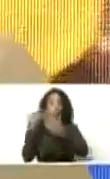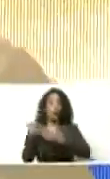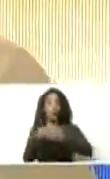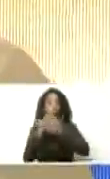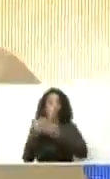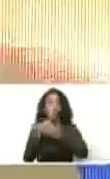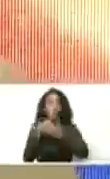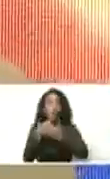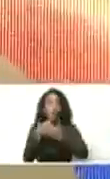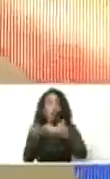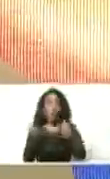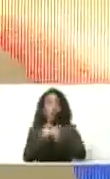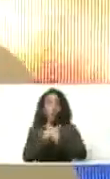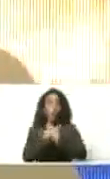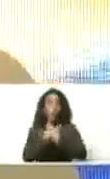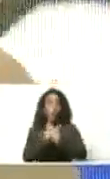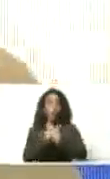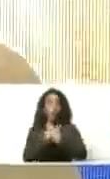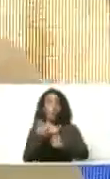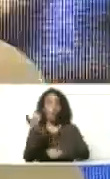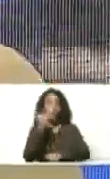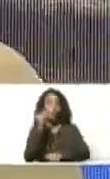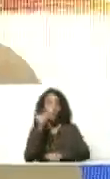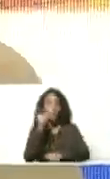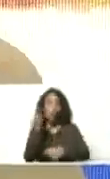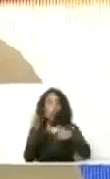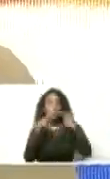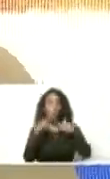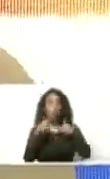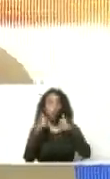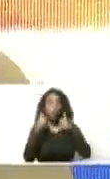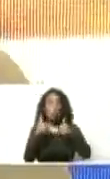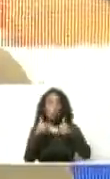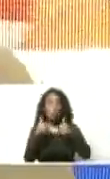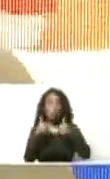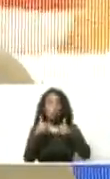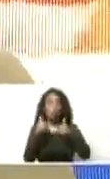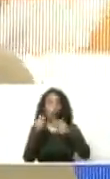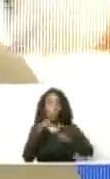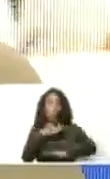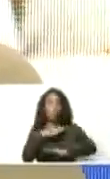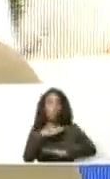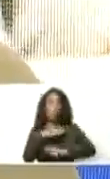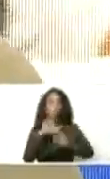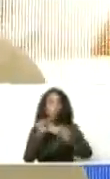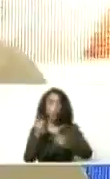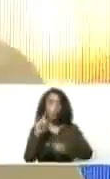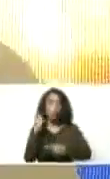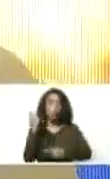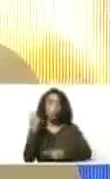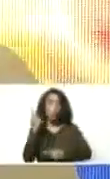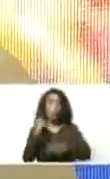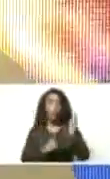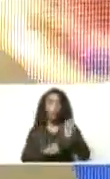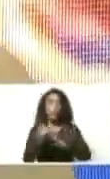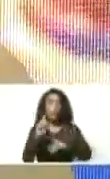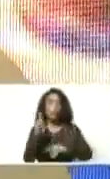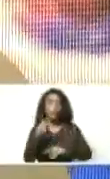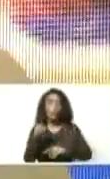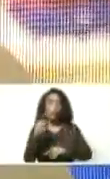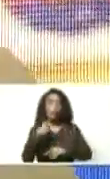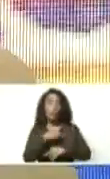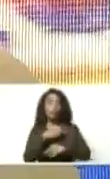estudiantes con un desayuno, con un almuerzo de calidad, que nos va a beneficiar mucho, no solamente en nuestro desarrollo, sino en